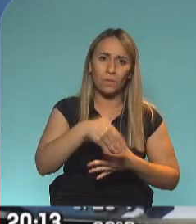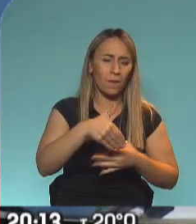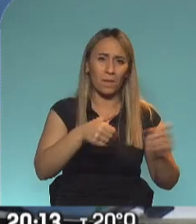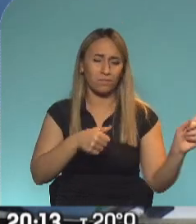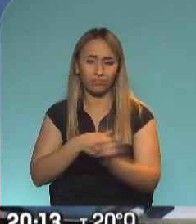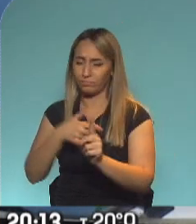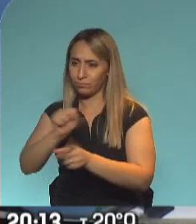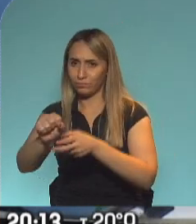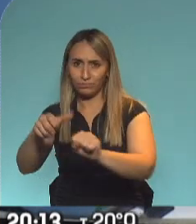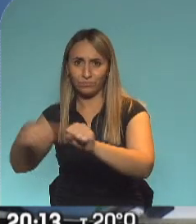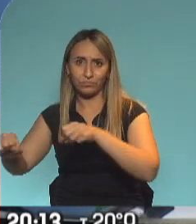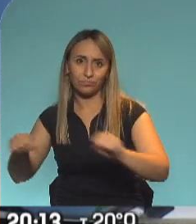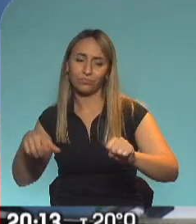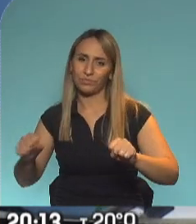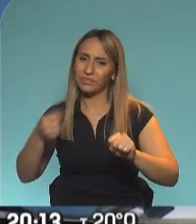detectar.